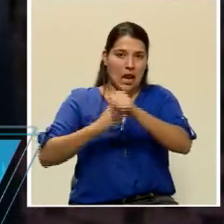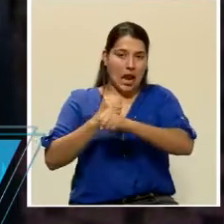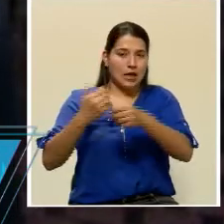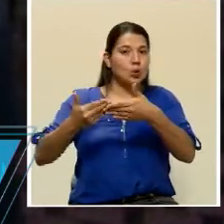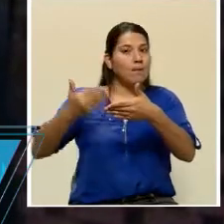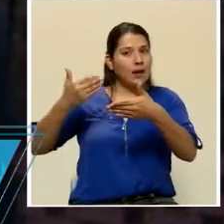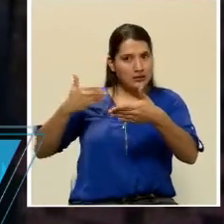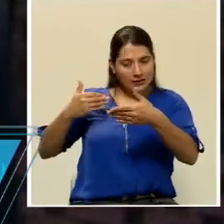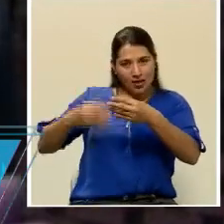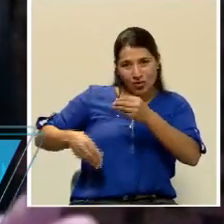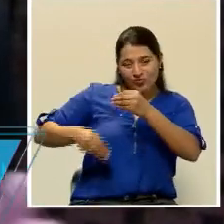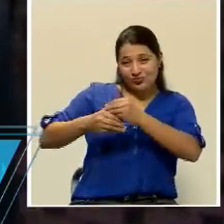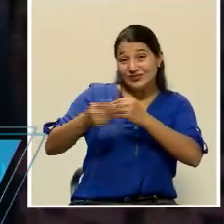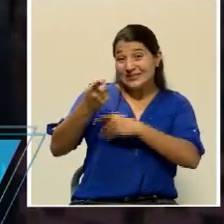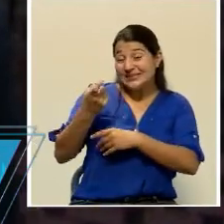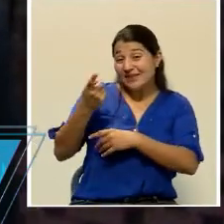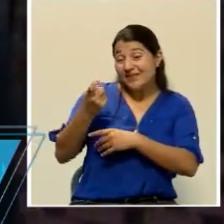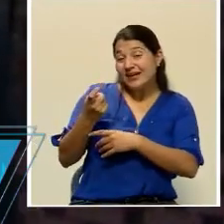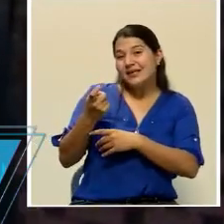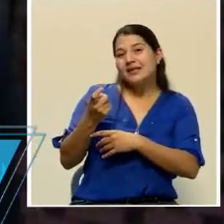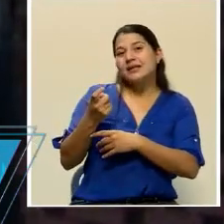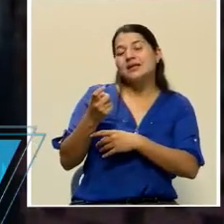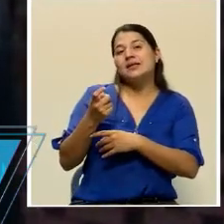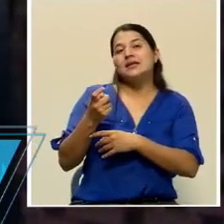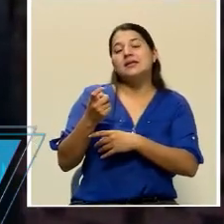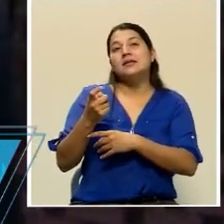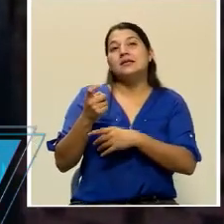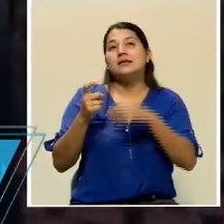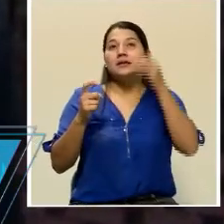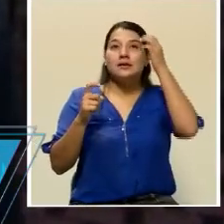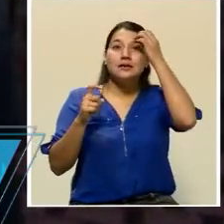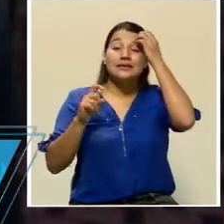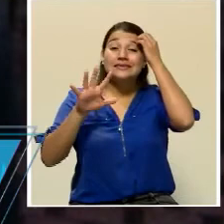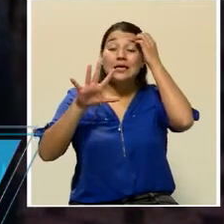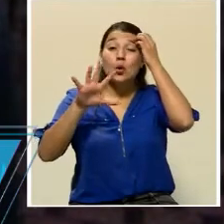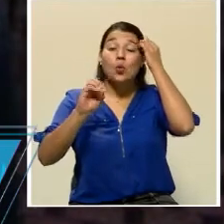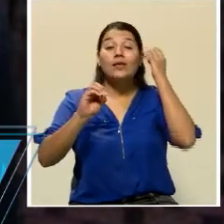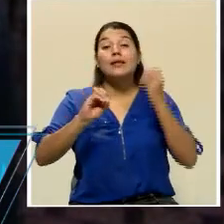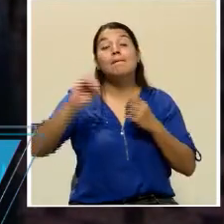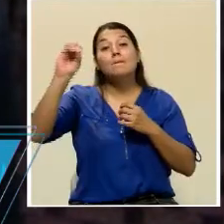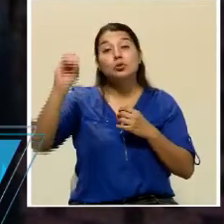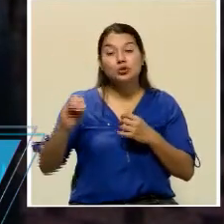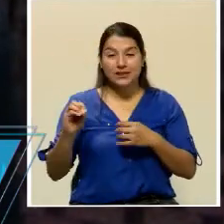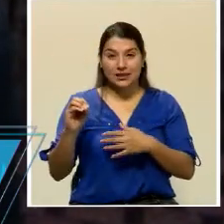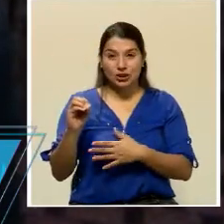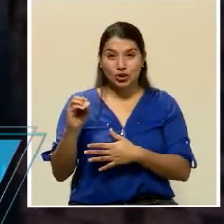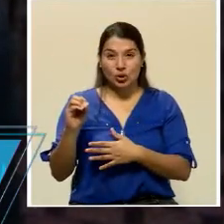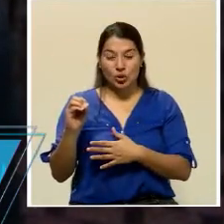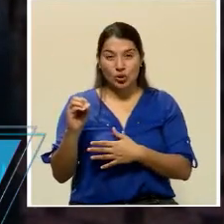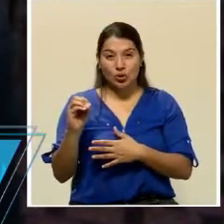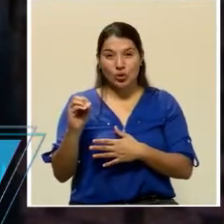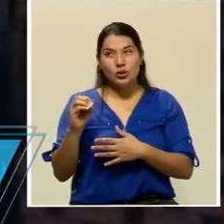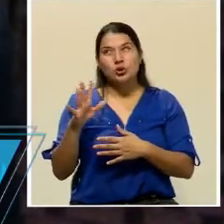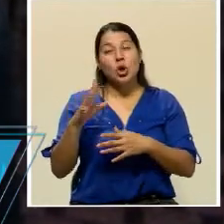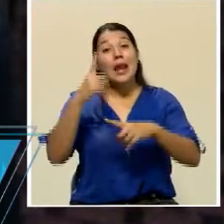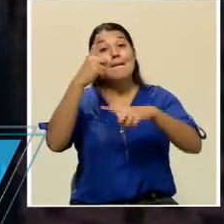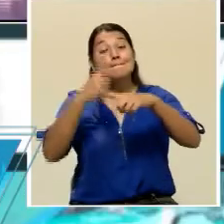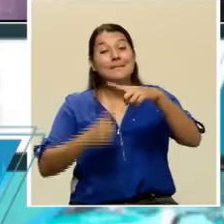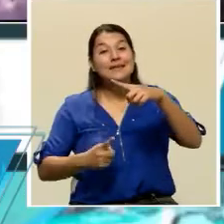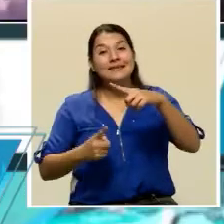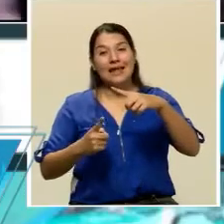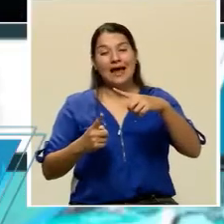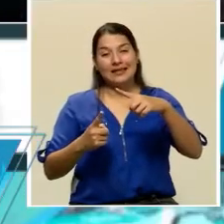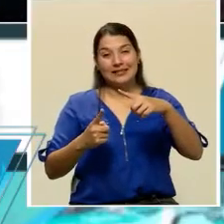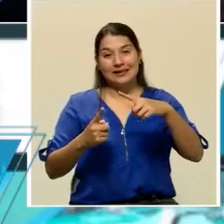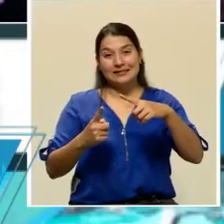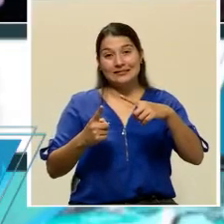Eso implica el 50% de toda la planilla anual, o más bien de la mitad de la planilla anual